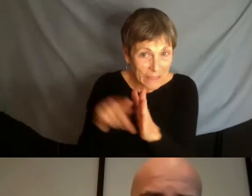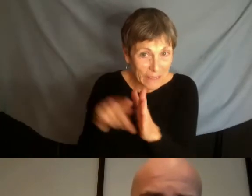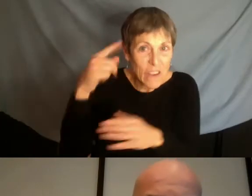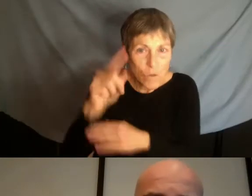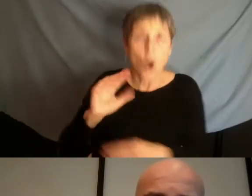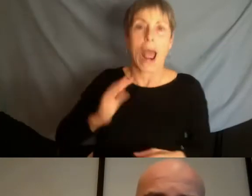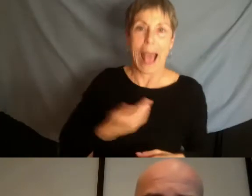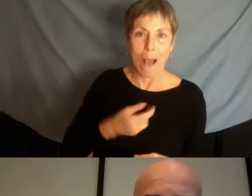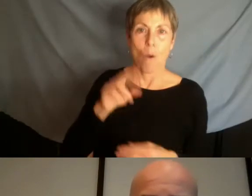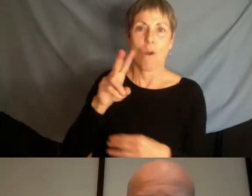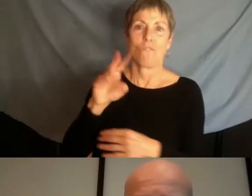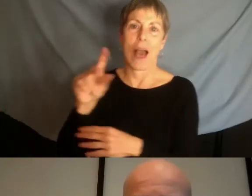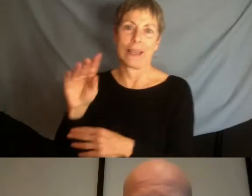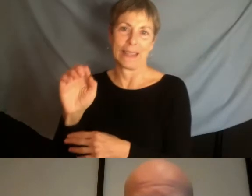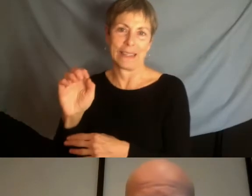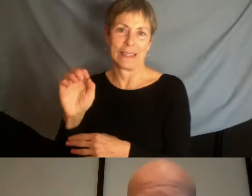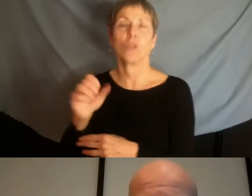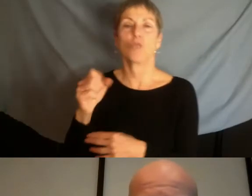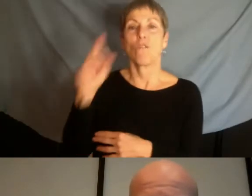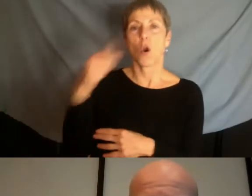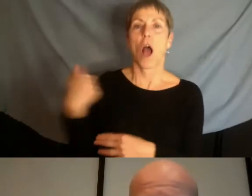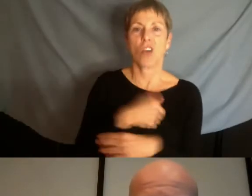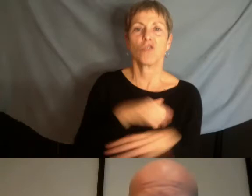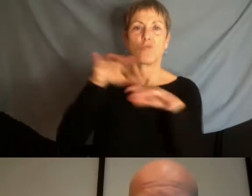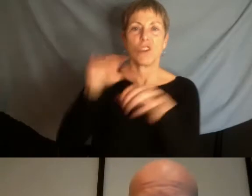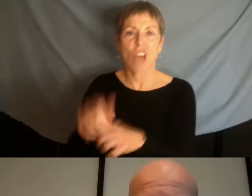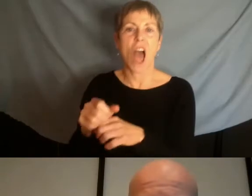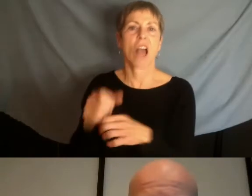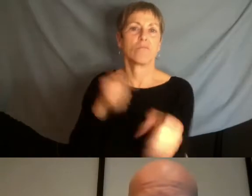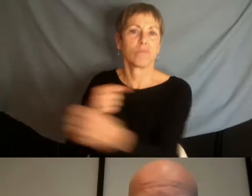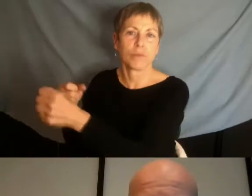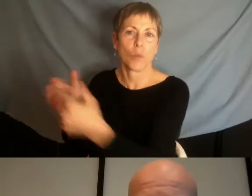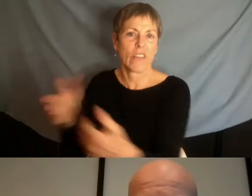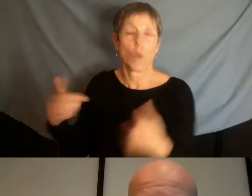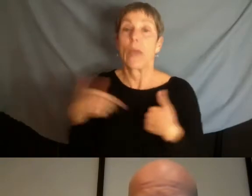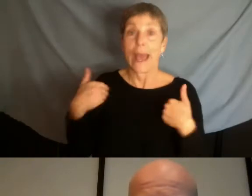viene a la, entonces